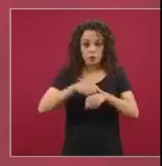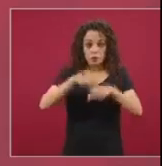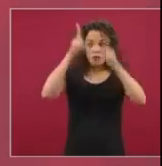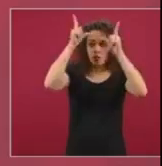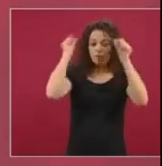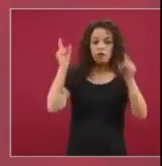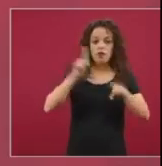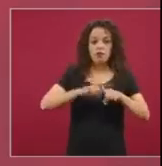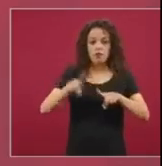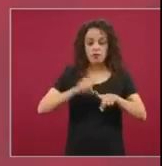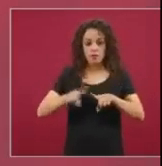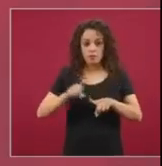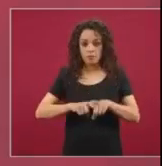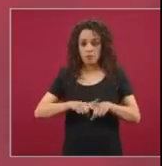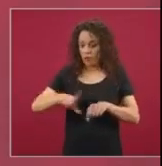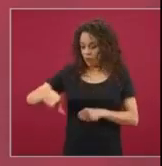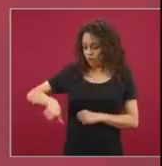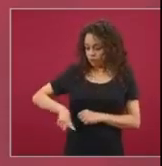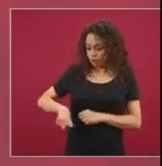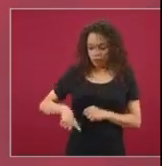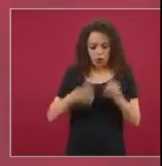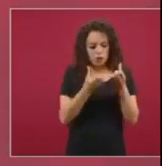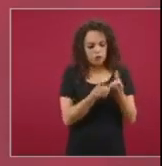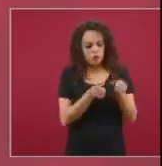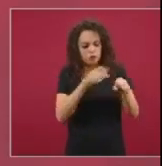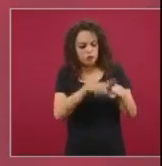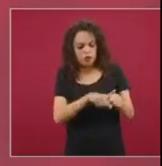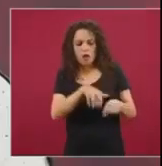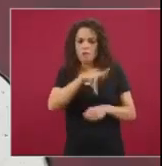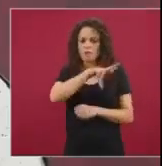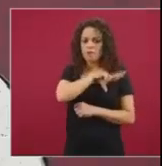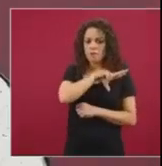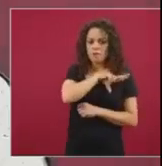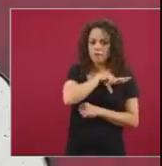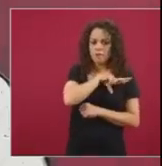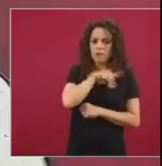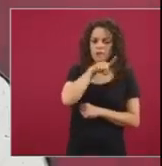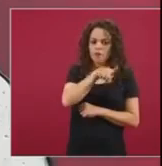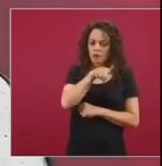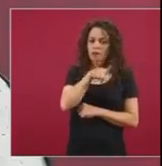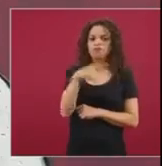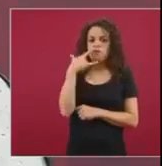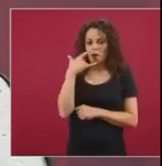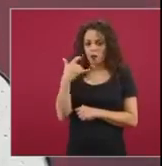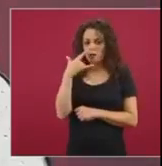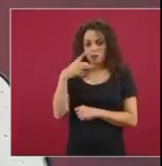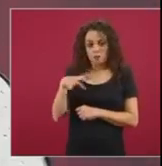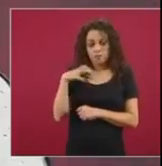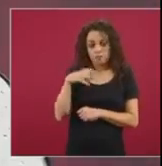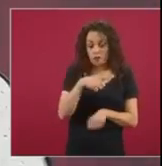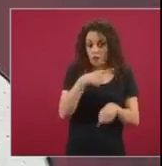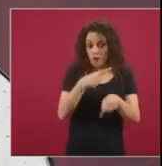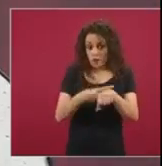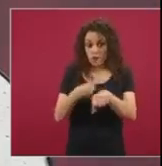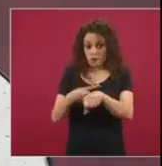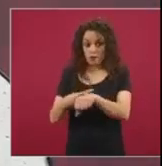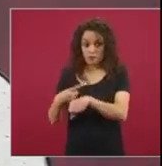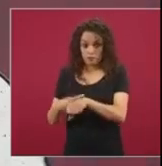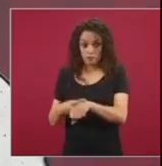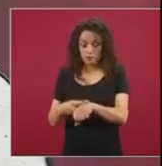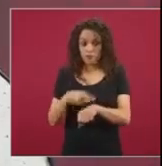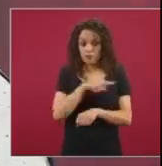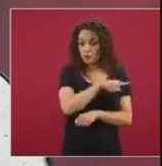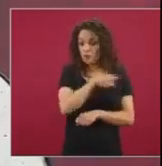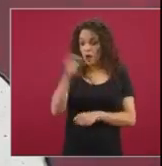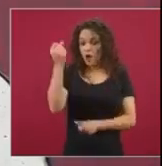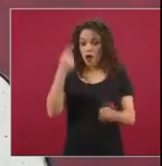los ámbitos público, social y privado, que enfermaron, que algunos o muchos de